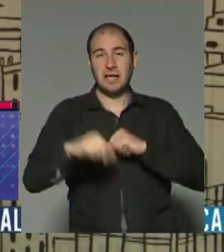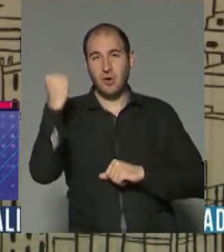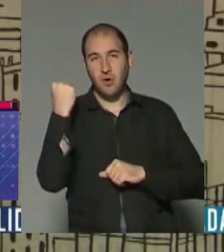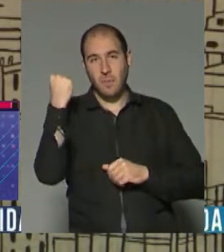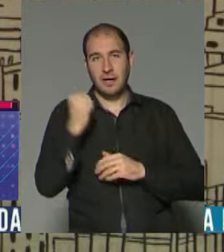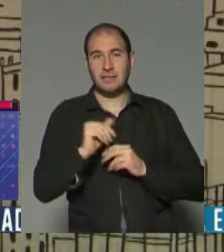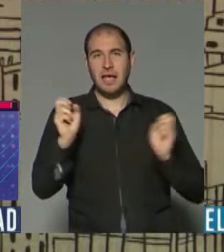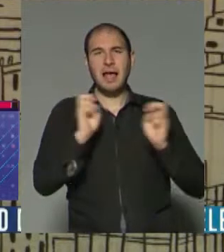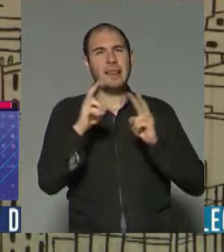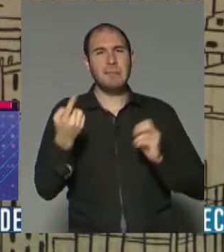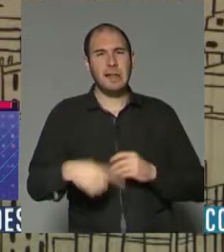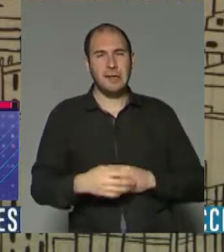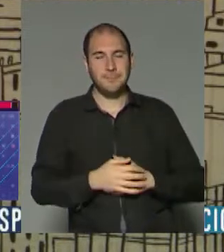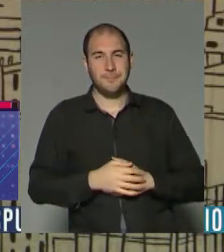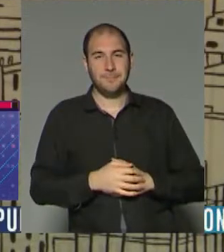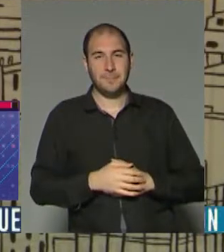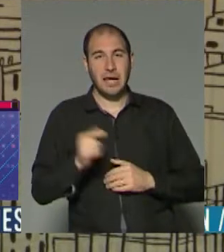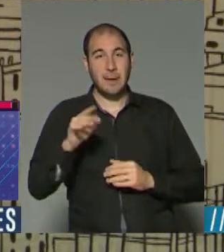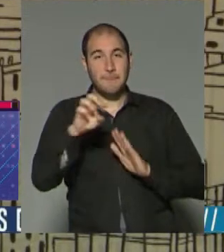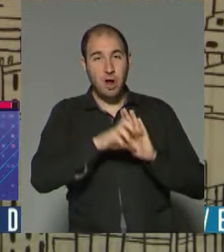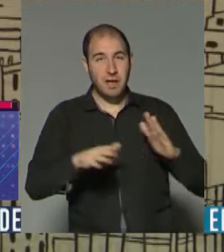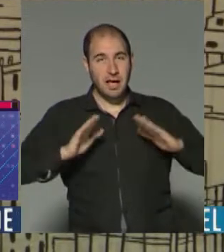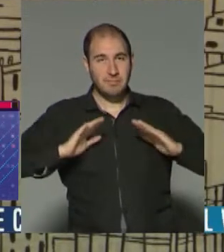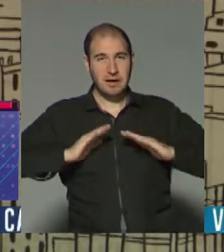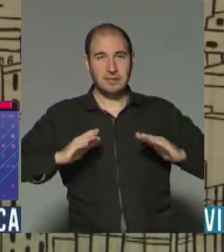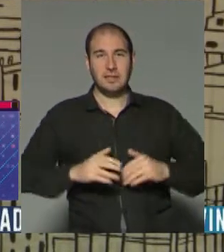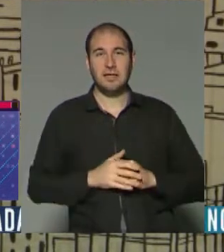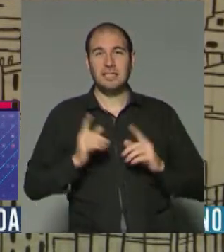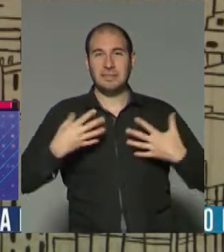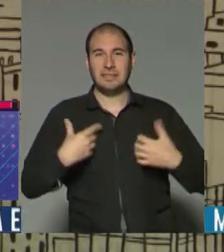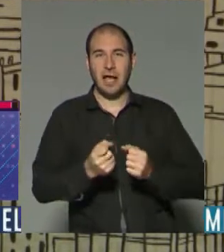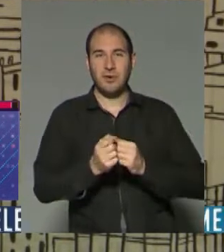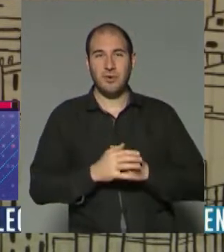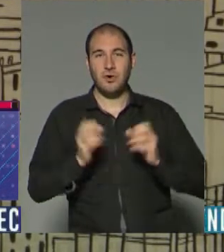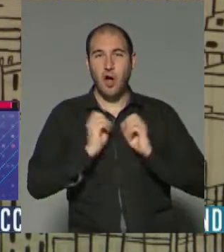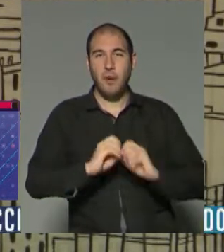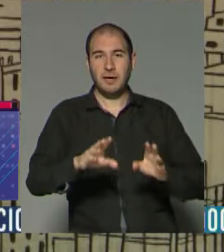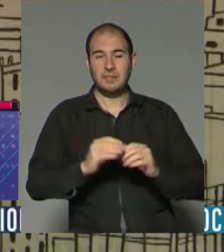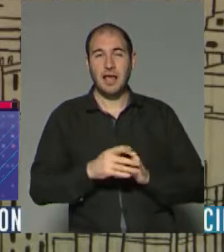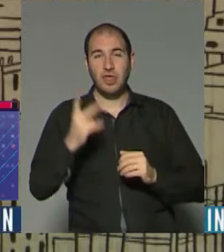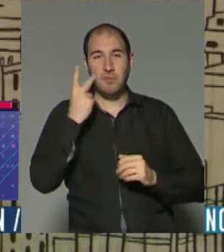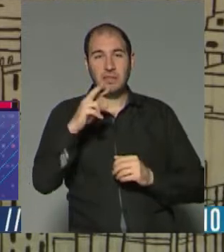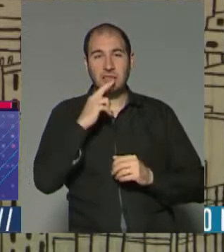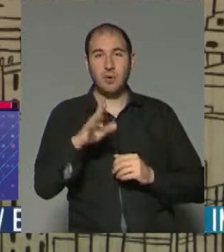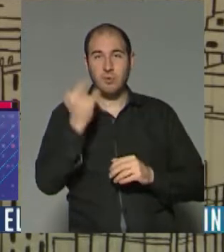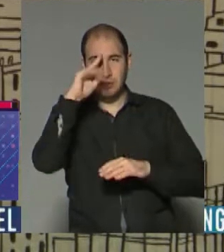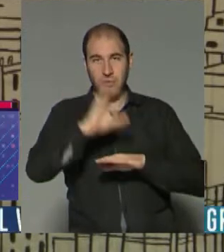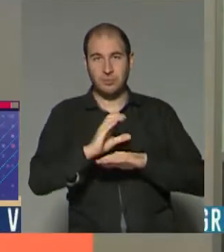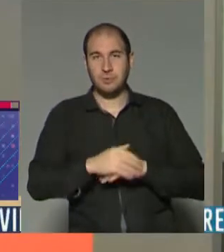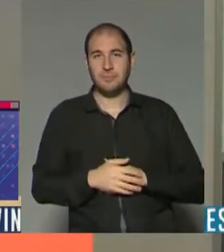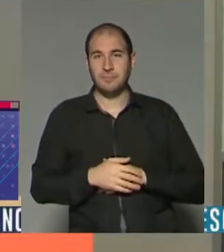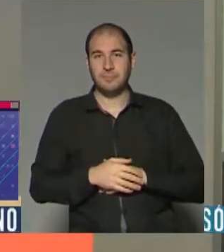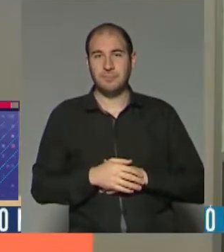Económicas, al respecto del programa de actividad física y saludable que empezó a implementar en el 2017 la UNCUSO.